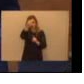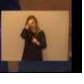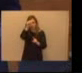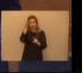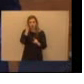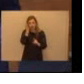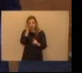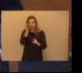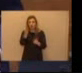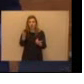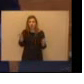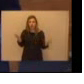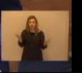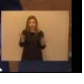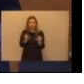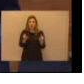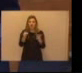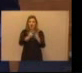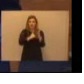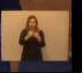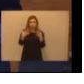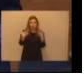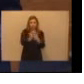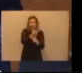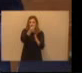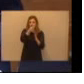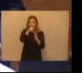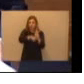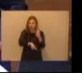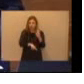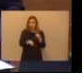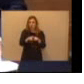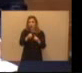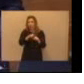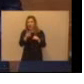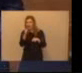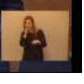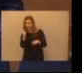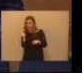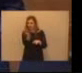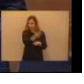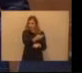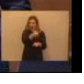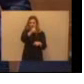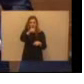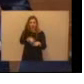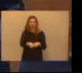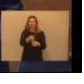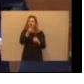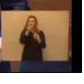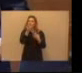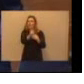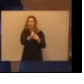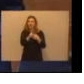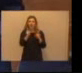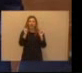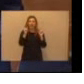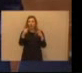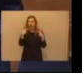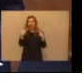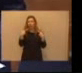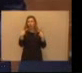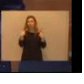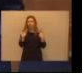ser en todas las asignaturas y con un carácter transversal. Ni aquí se está planteando que, en fin, la educación de